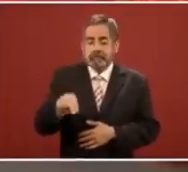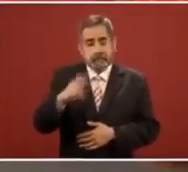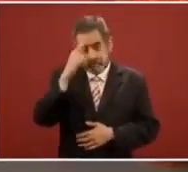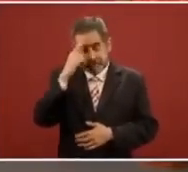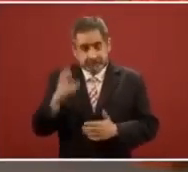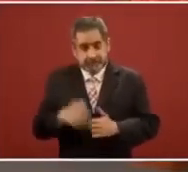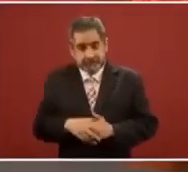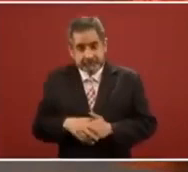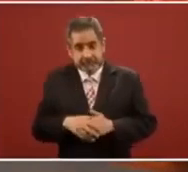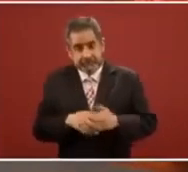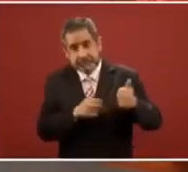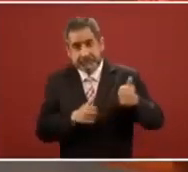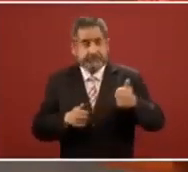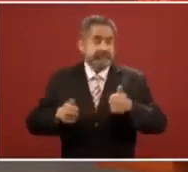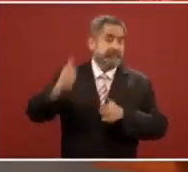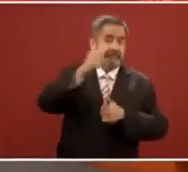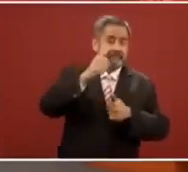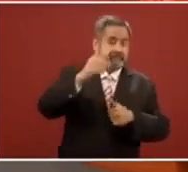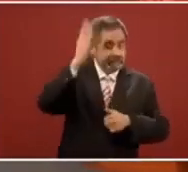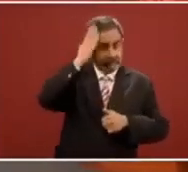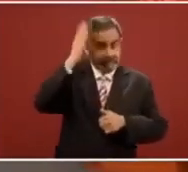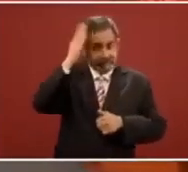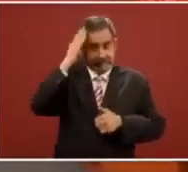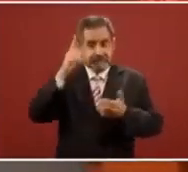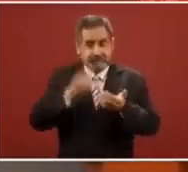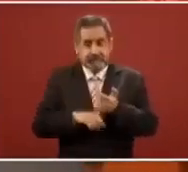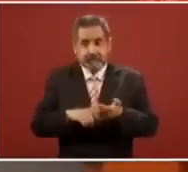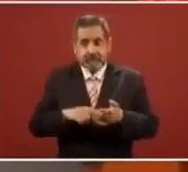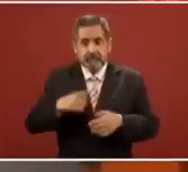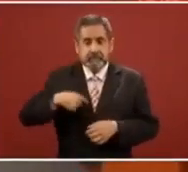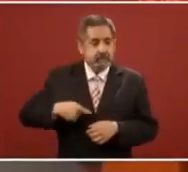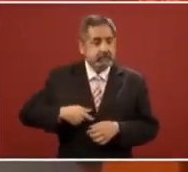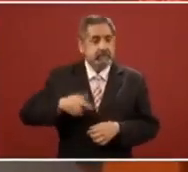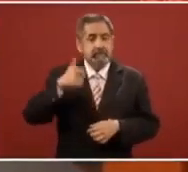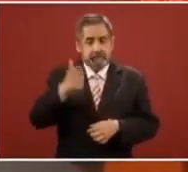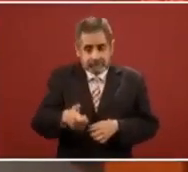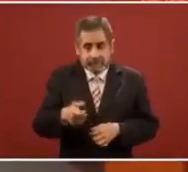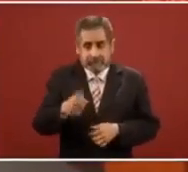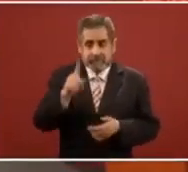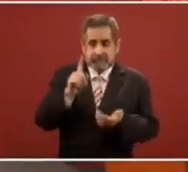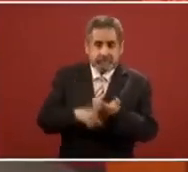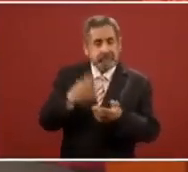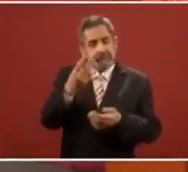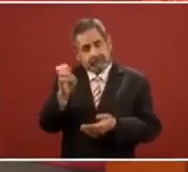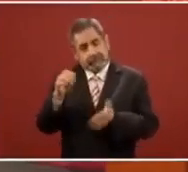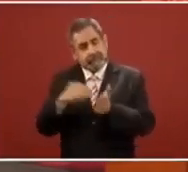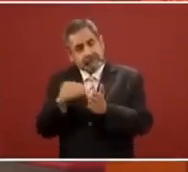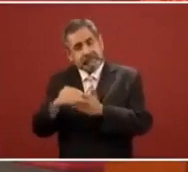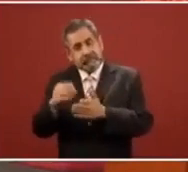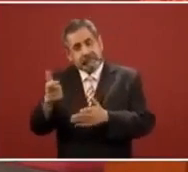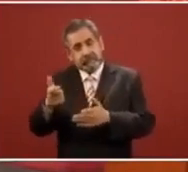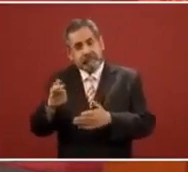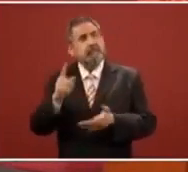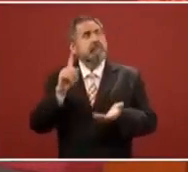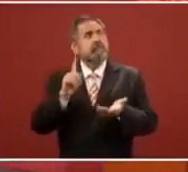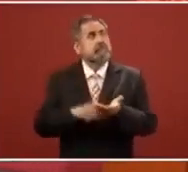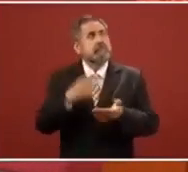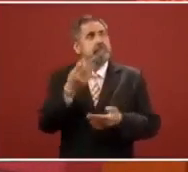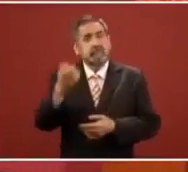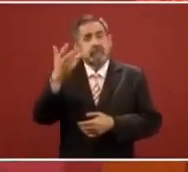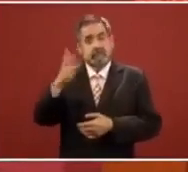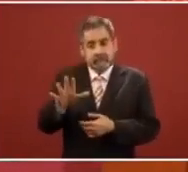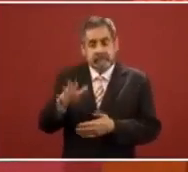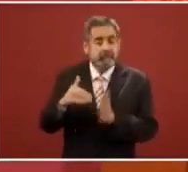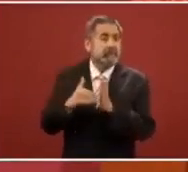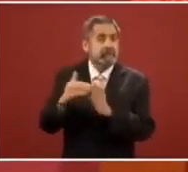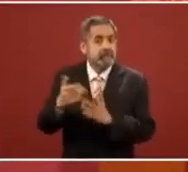¿Por qué llegó hasta arriba? A que teníamos que pagar 1.900 millones de pesos, 1.910